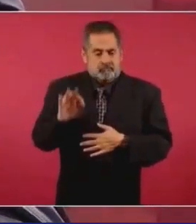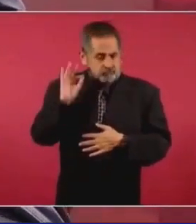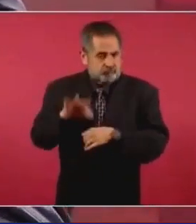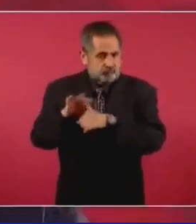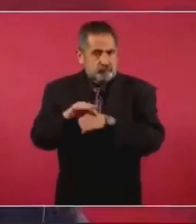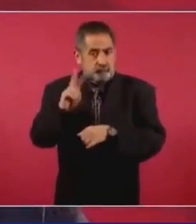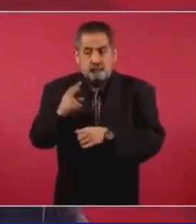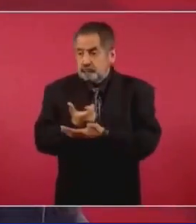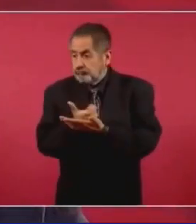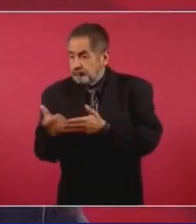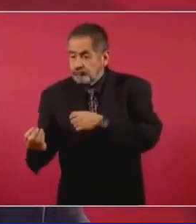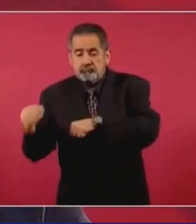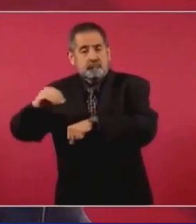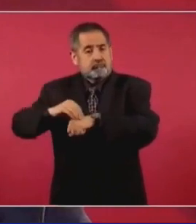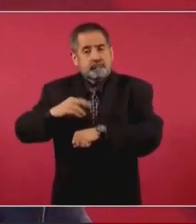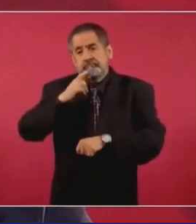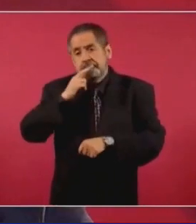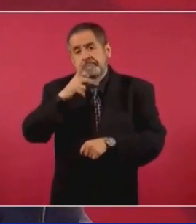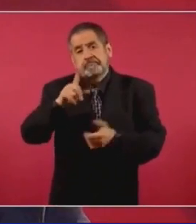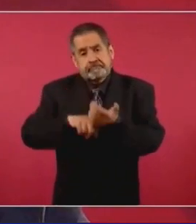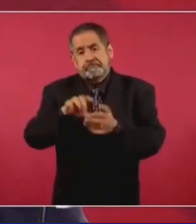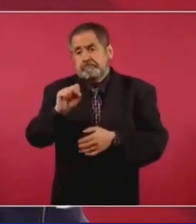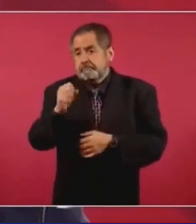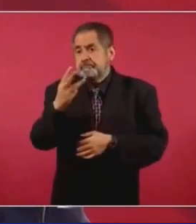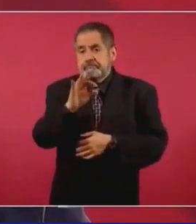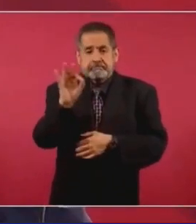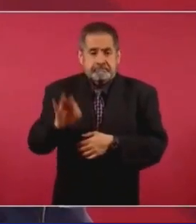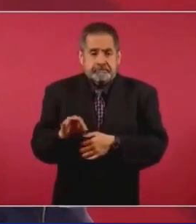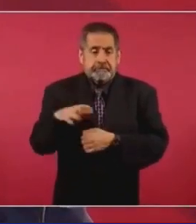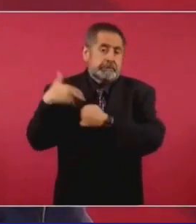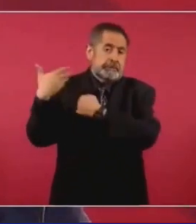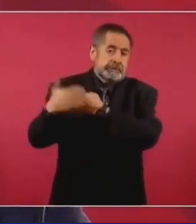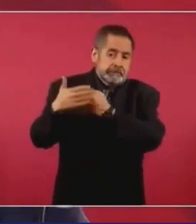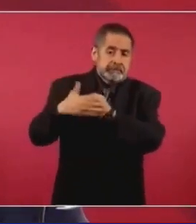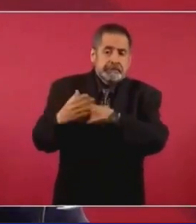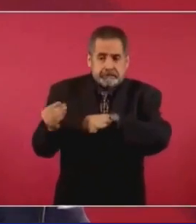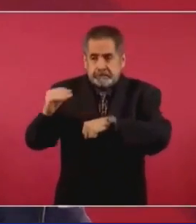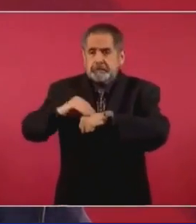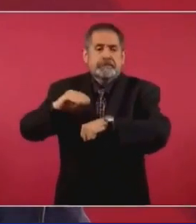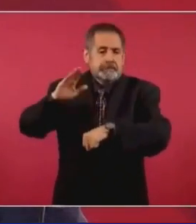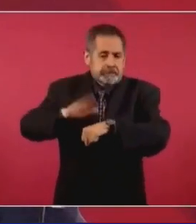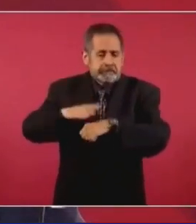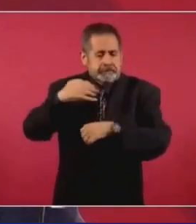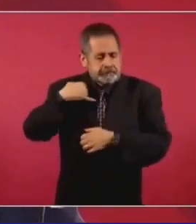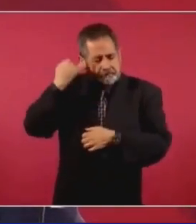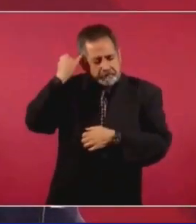el salario y va a aumentar más. Y mi ideal,